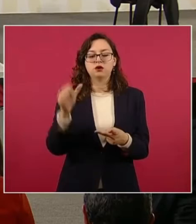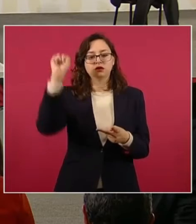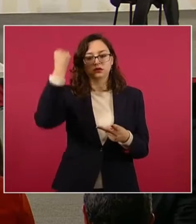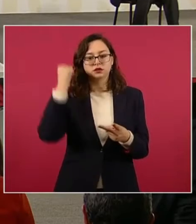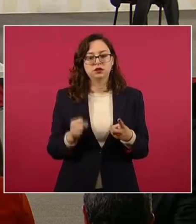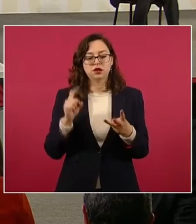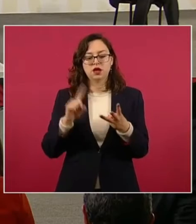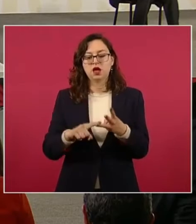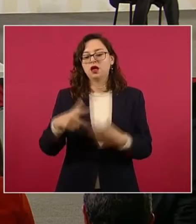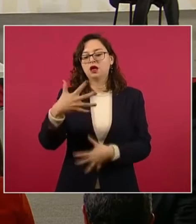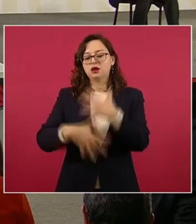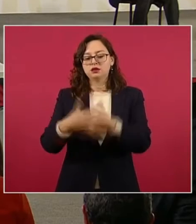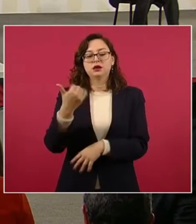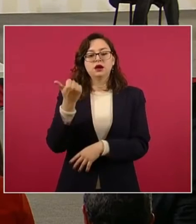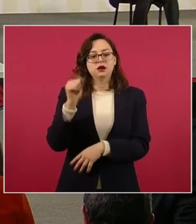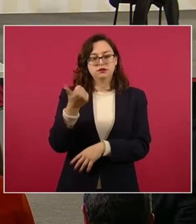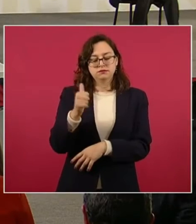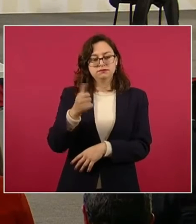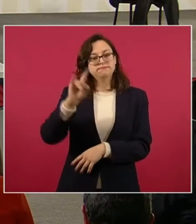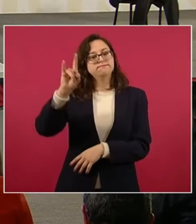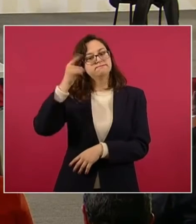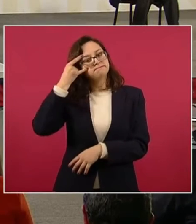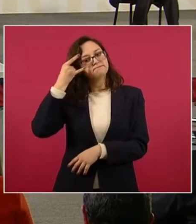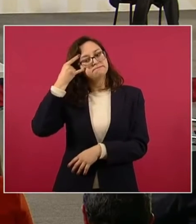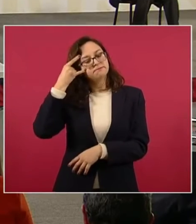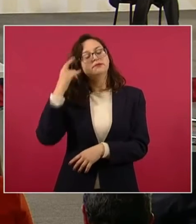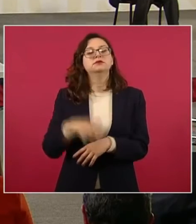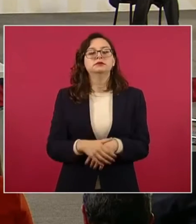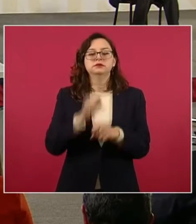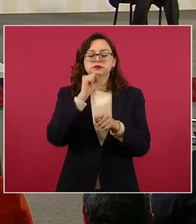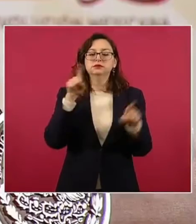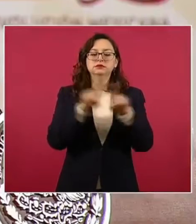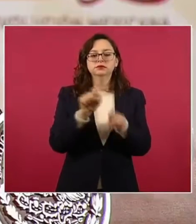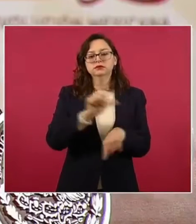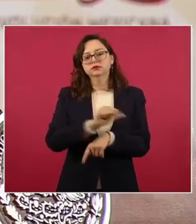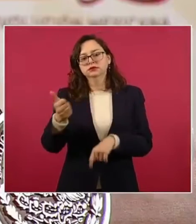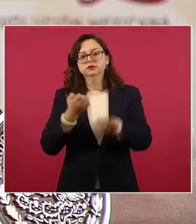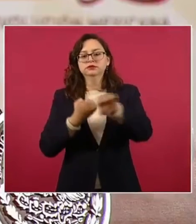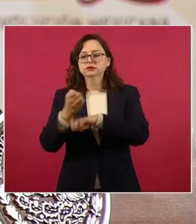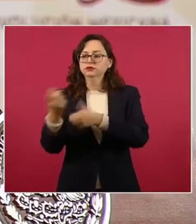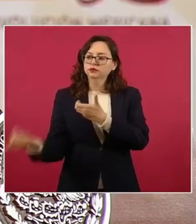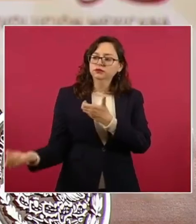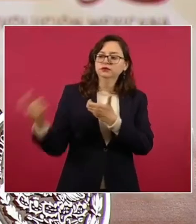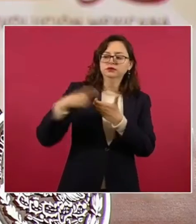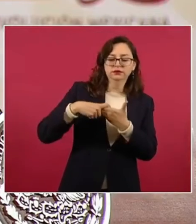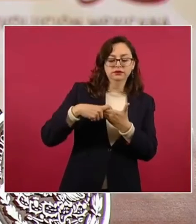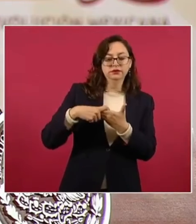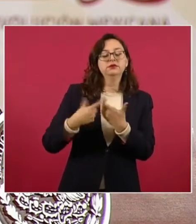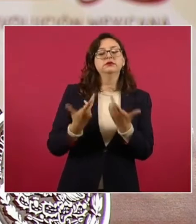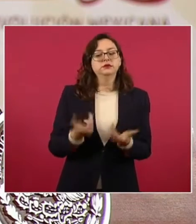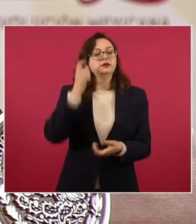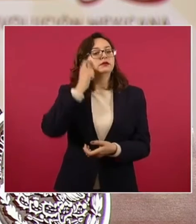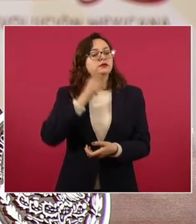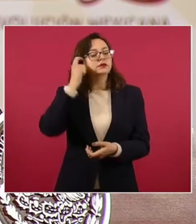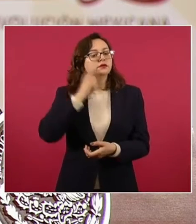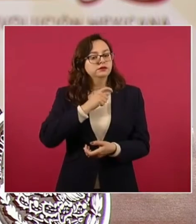Campeche. Y también queremos anunciar que se incorporó también un estado más que no estaba en esta lista inicial, que es el estado de